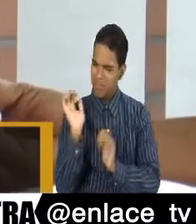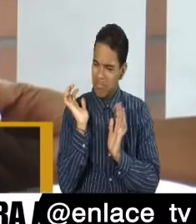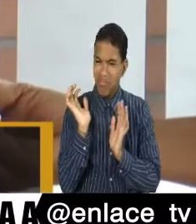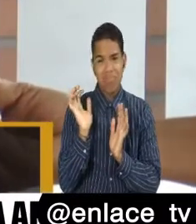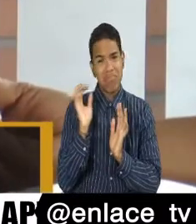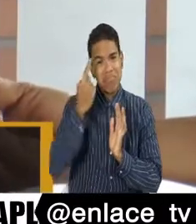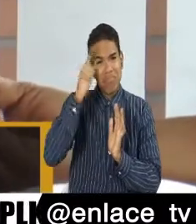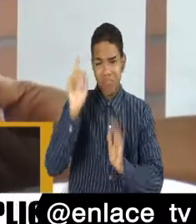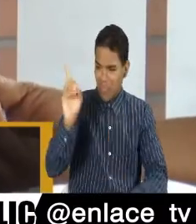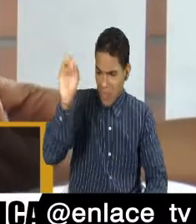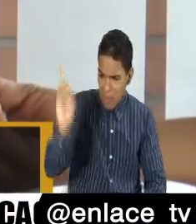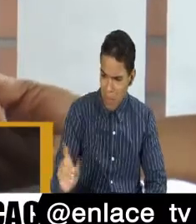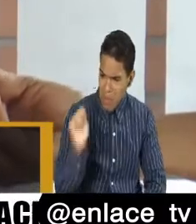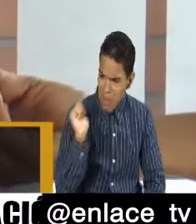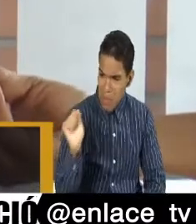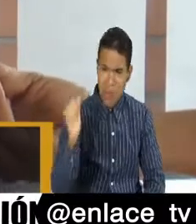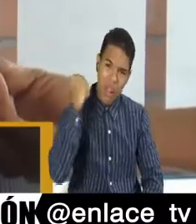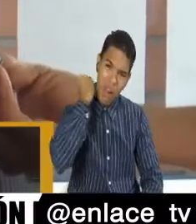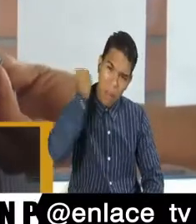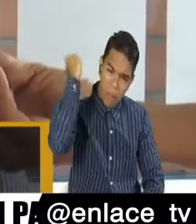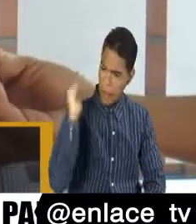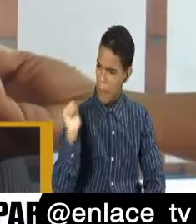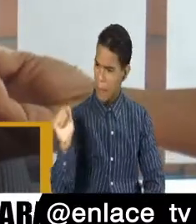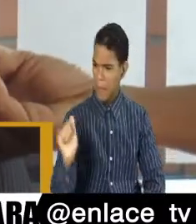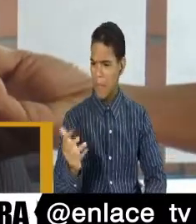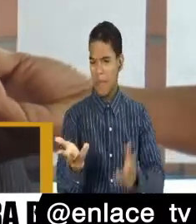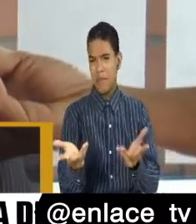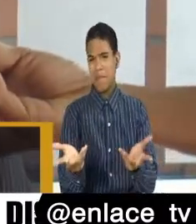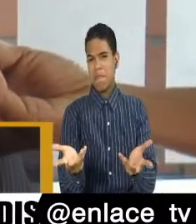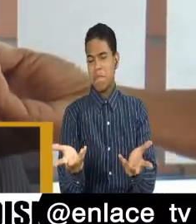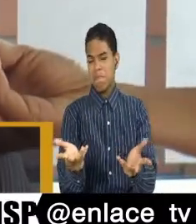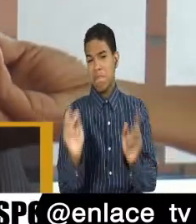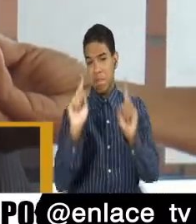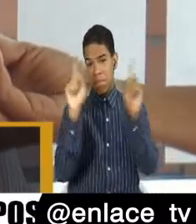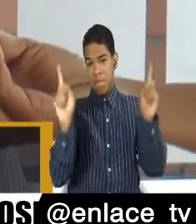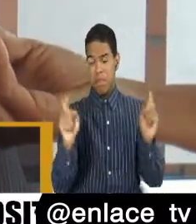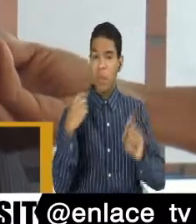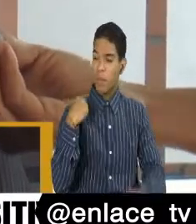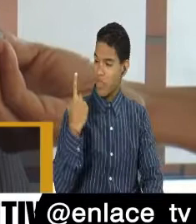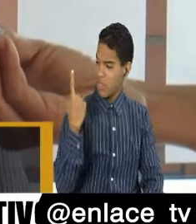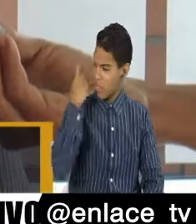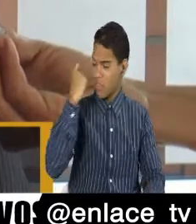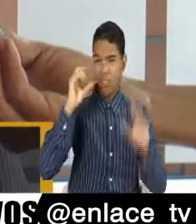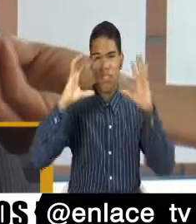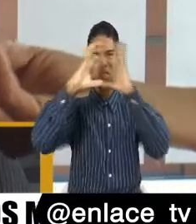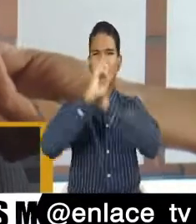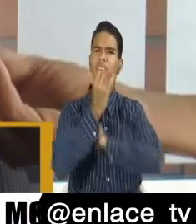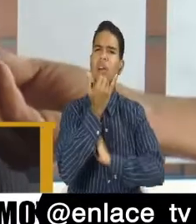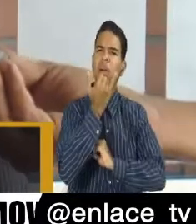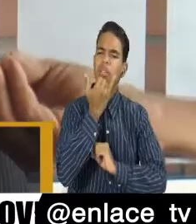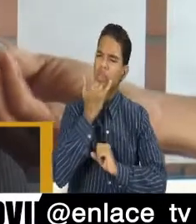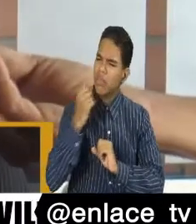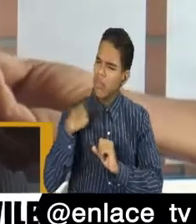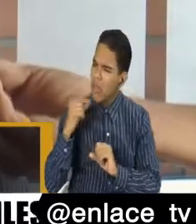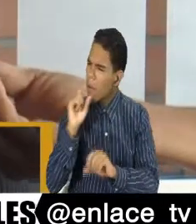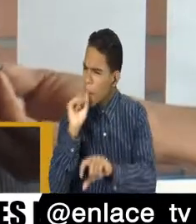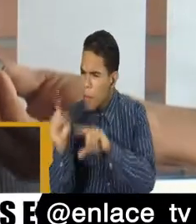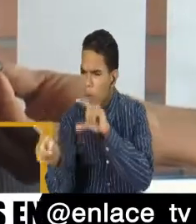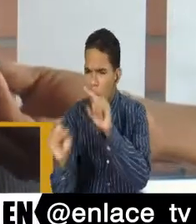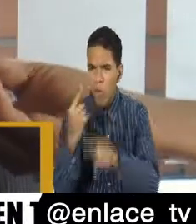de esta naturaleza pues se quita su vida, ¿no? Anoche lo que hemos podido indagar, anoche estaba jugando fútbol con unos